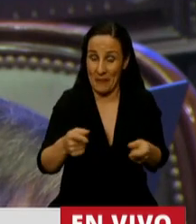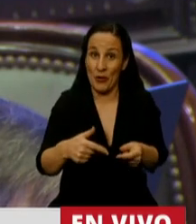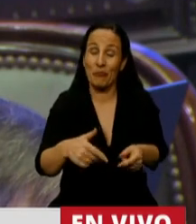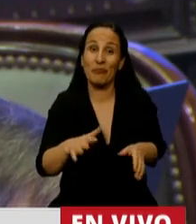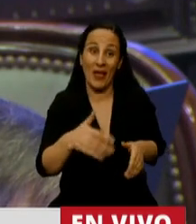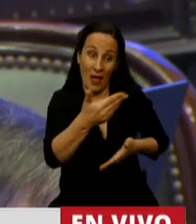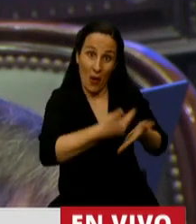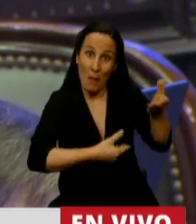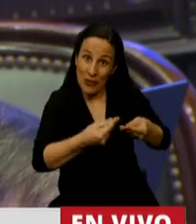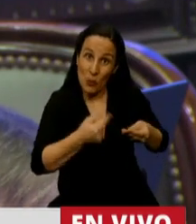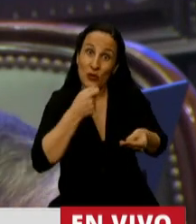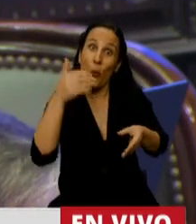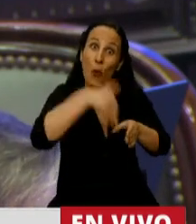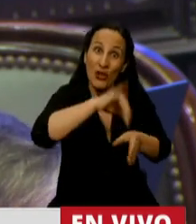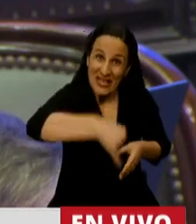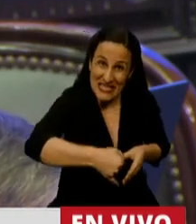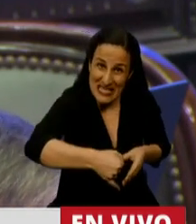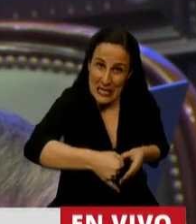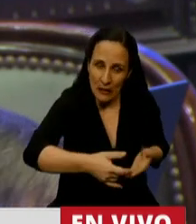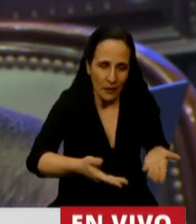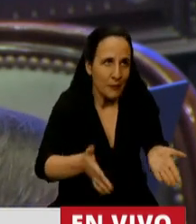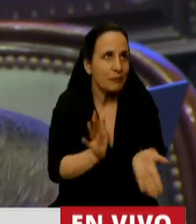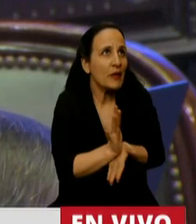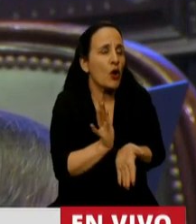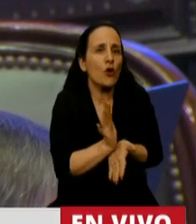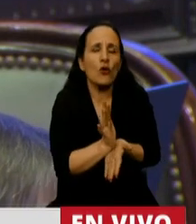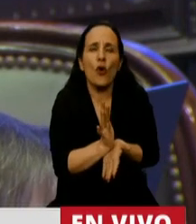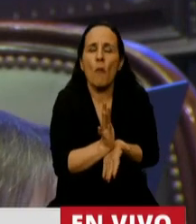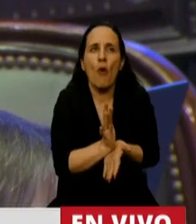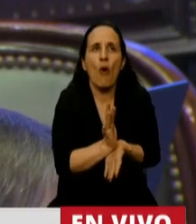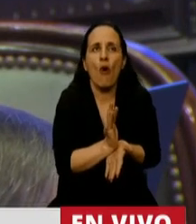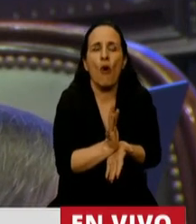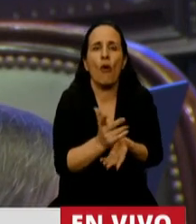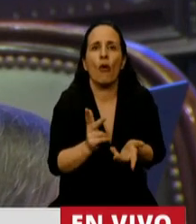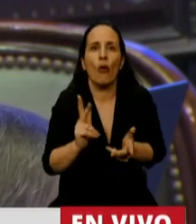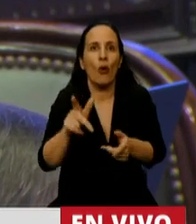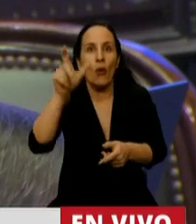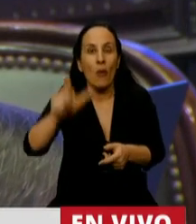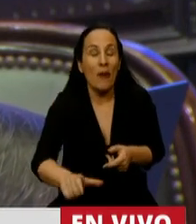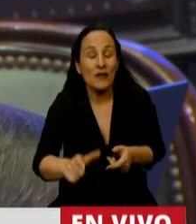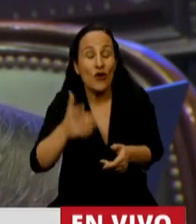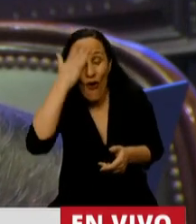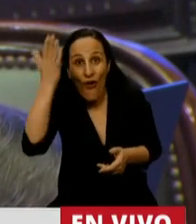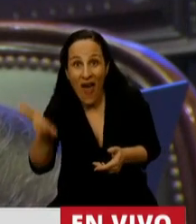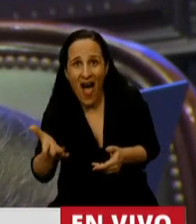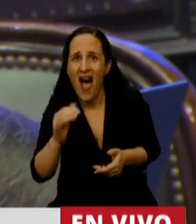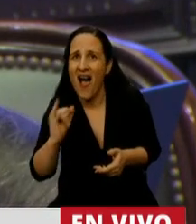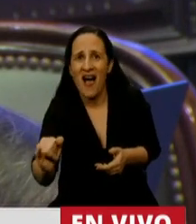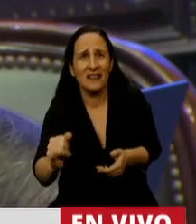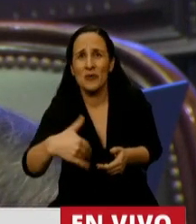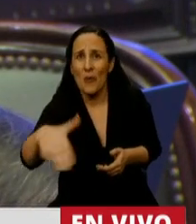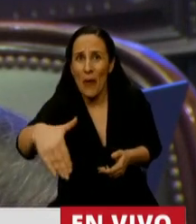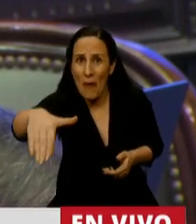señor presidente es como decirle a un paciente que está en estado